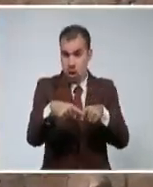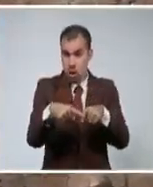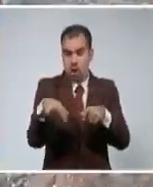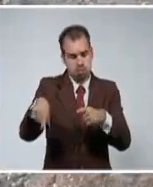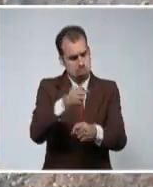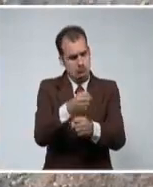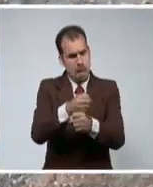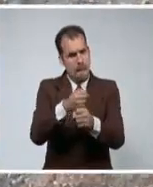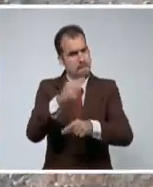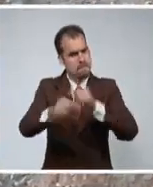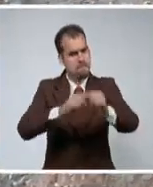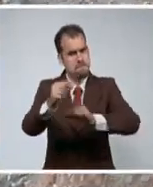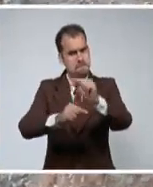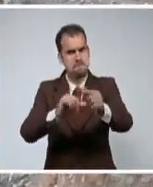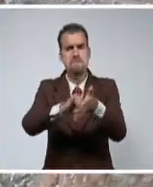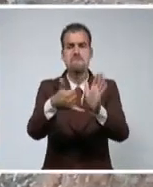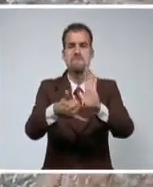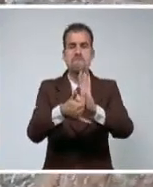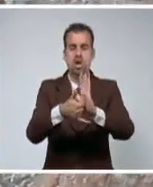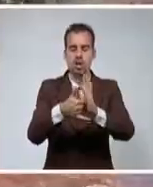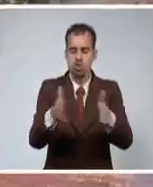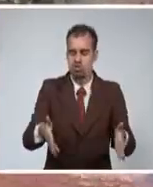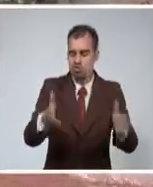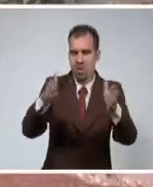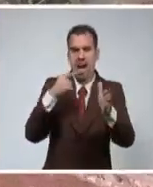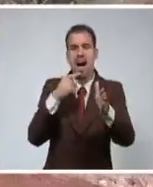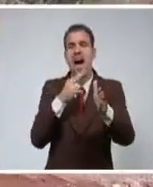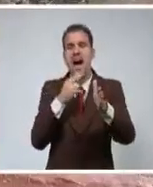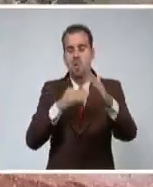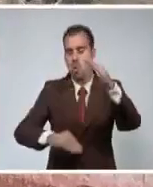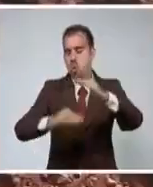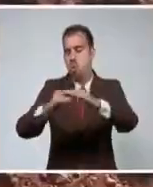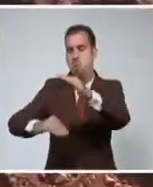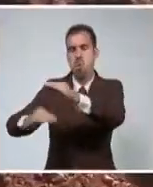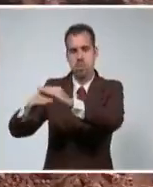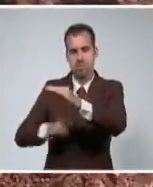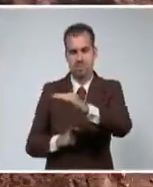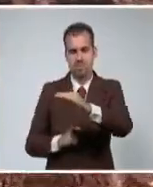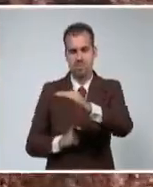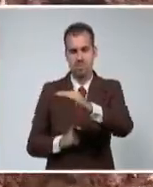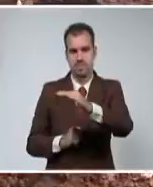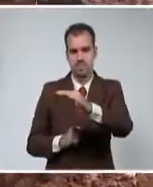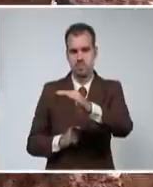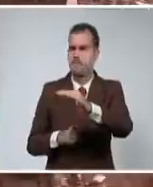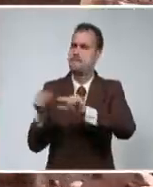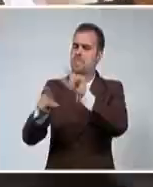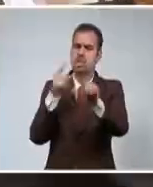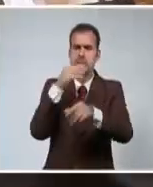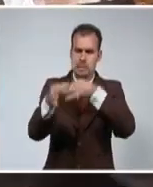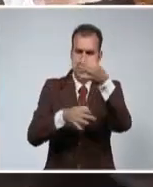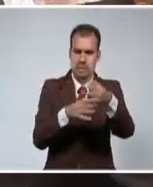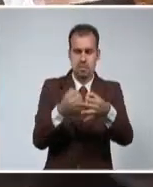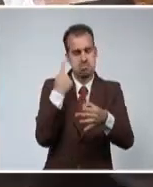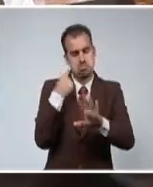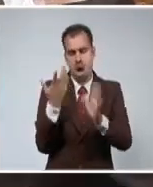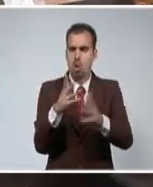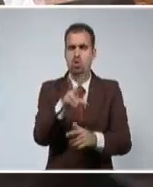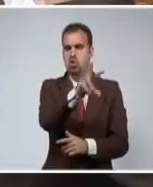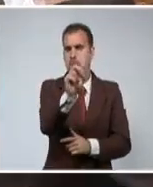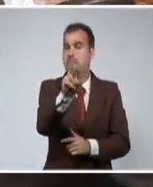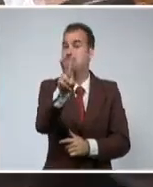avanzan en el proyecto de la presa Levisa. Especialistas explicaron a nuestro equipo que en el 2023